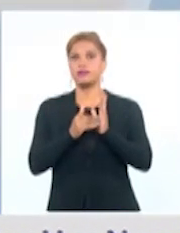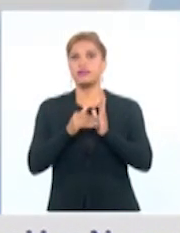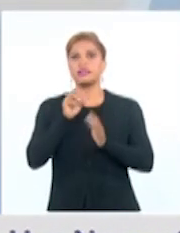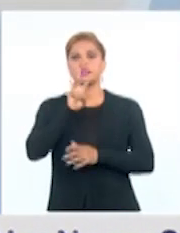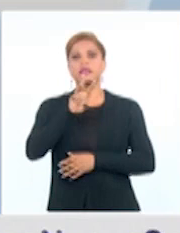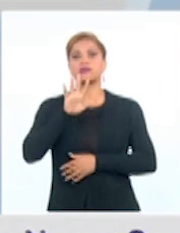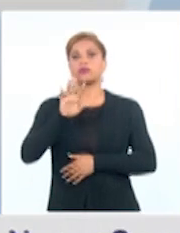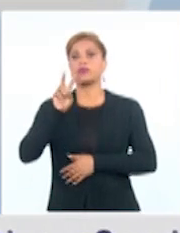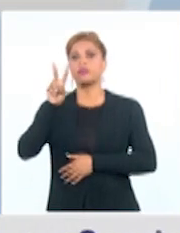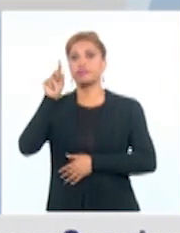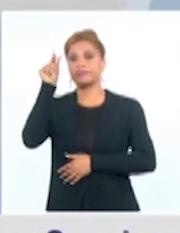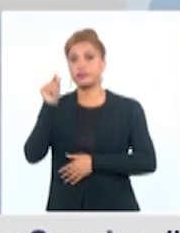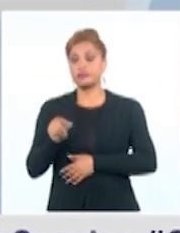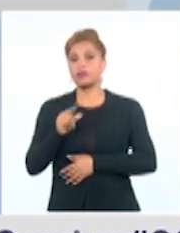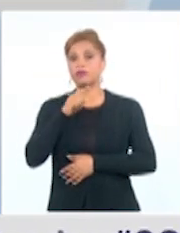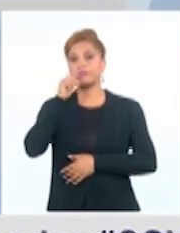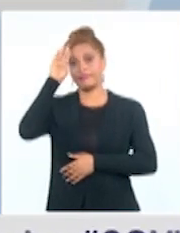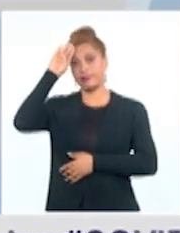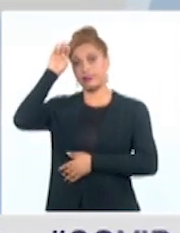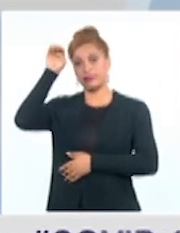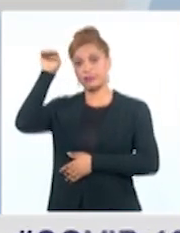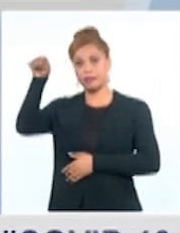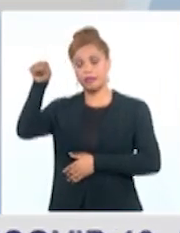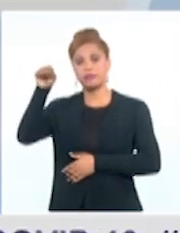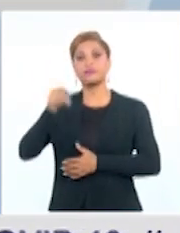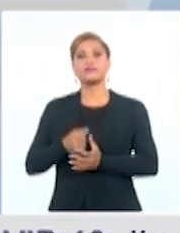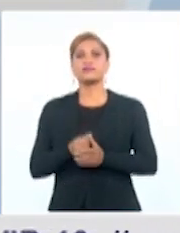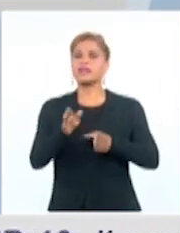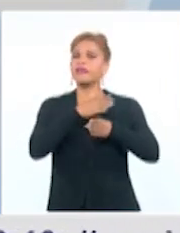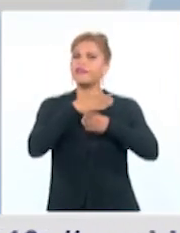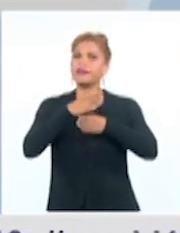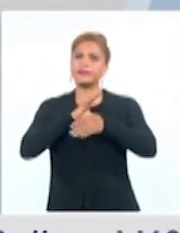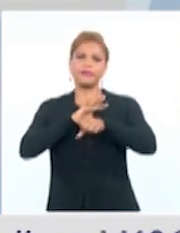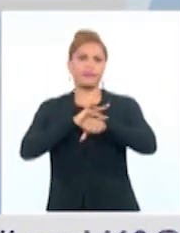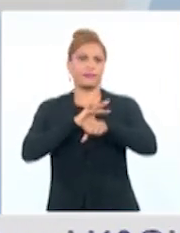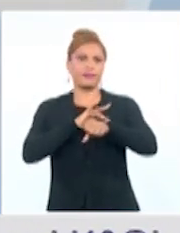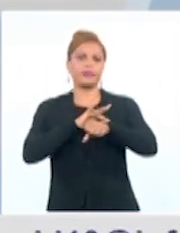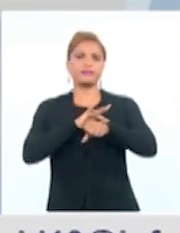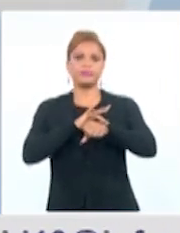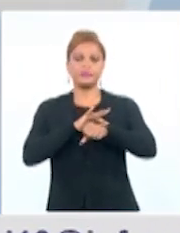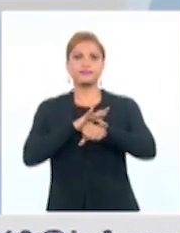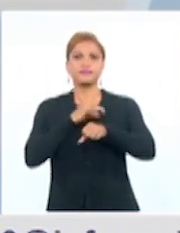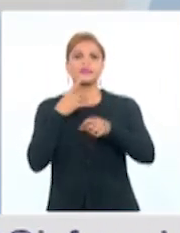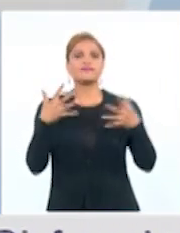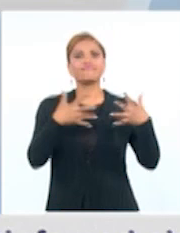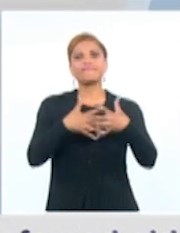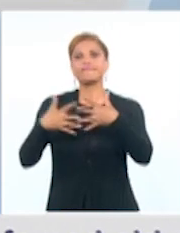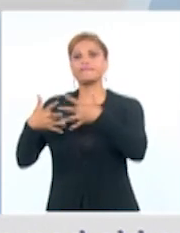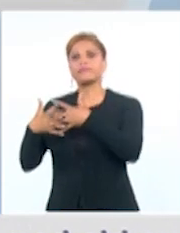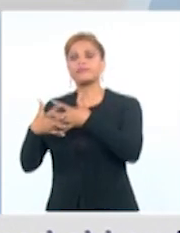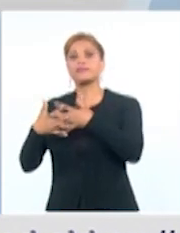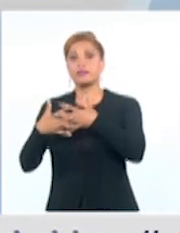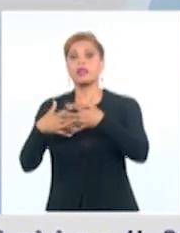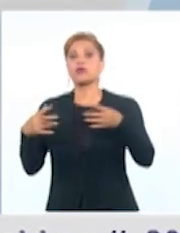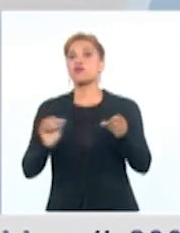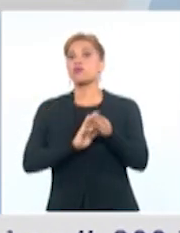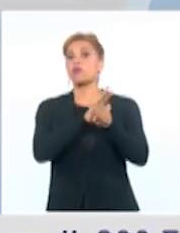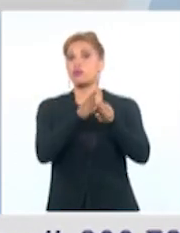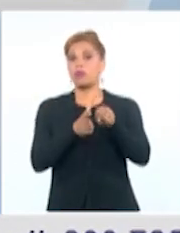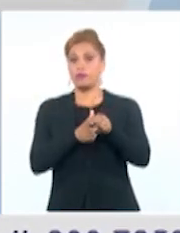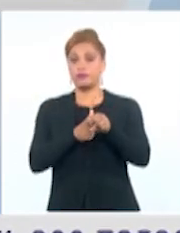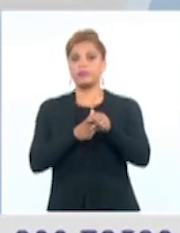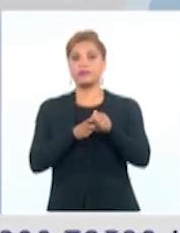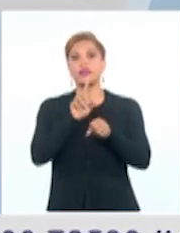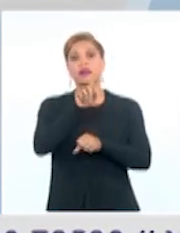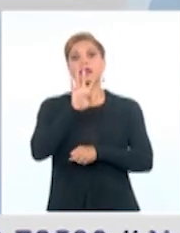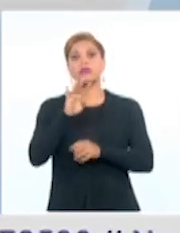24.352 pacientes ingresados por diferentes causas, relacionadas todas con la COVID-19,